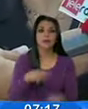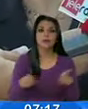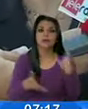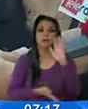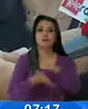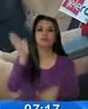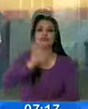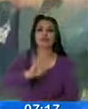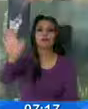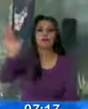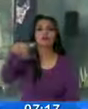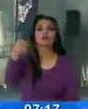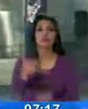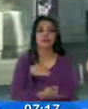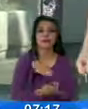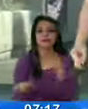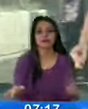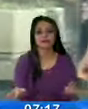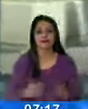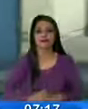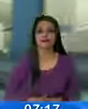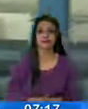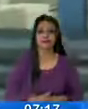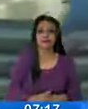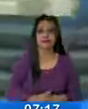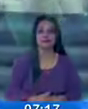se encuentre en el país. Informo Javier Gallo.